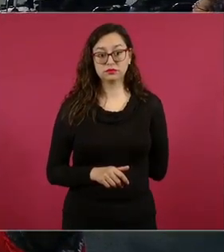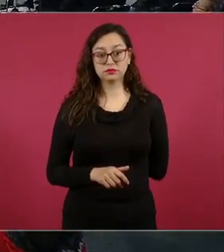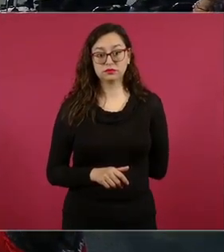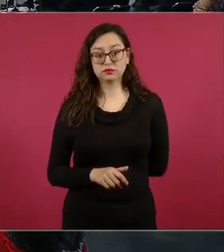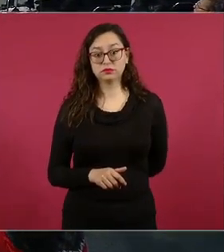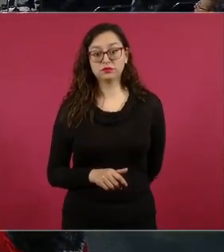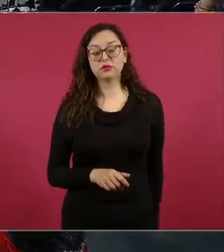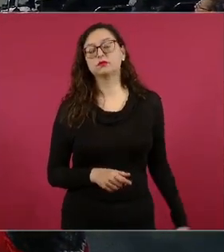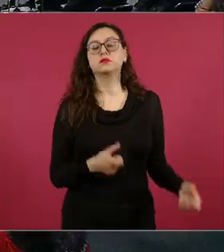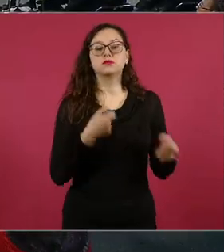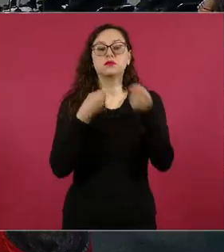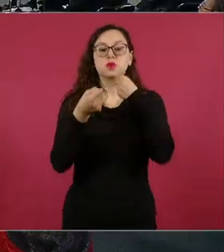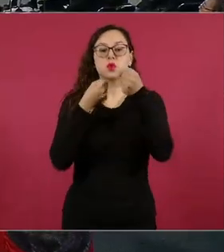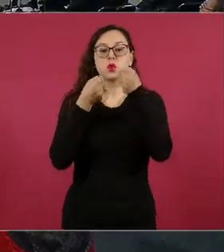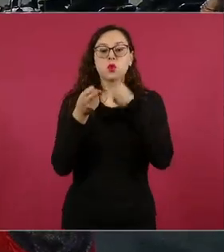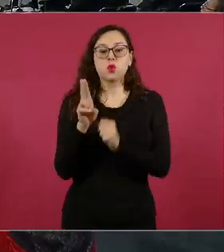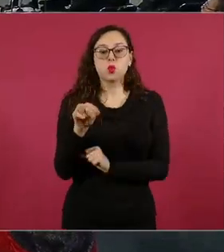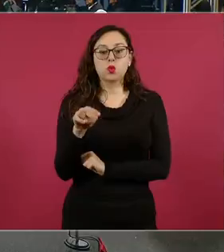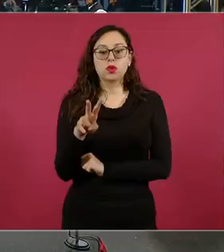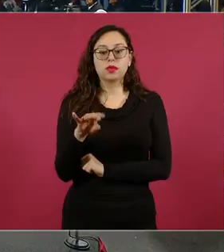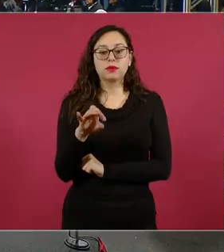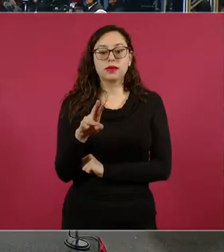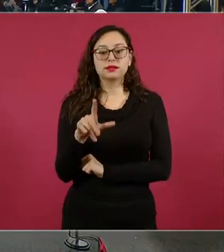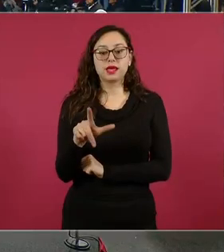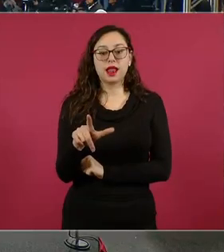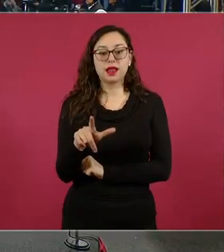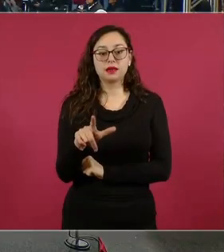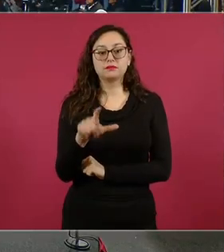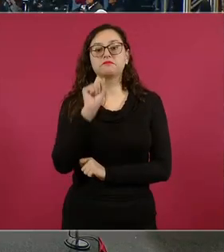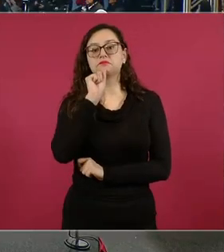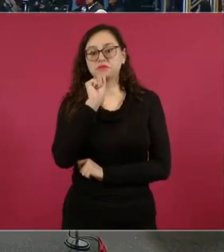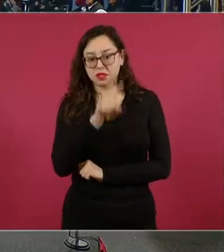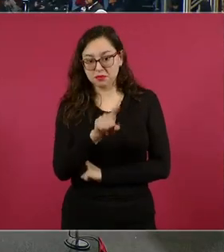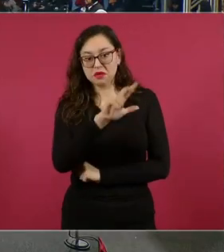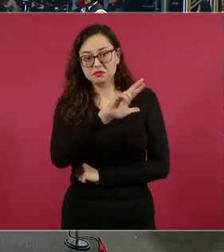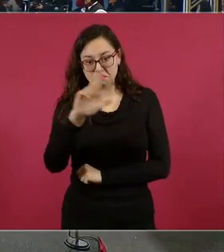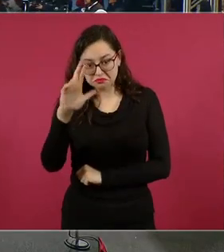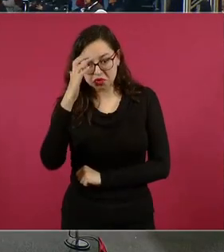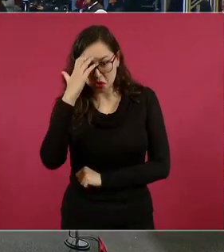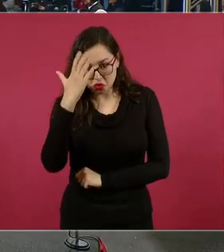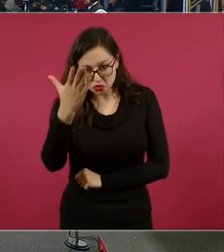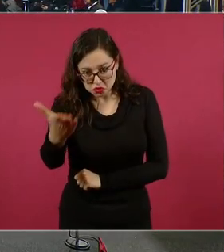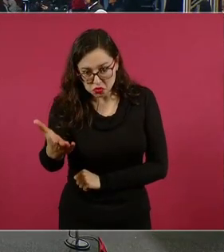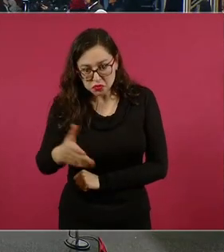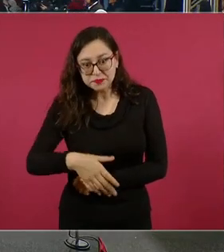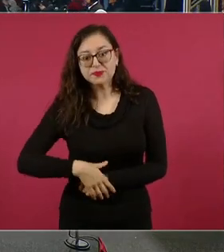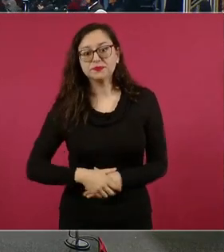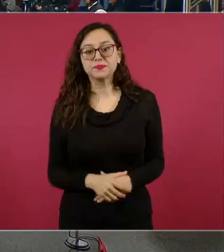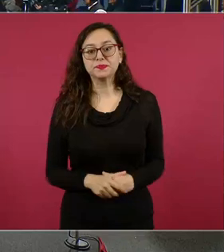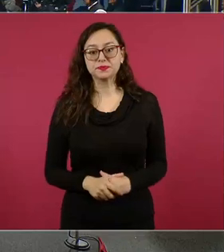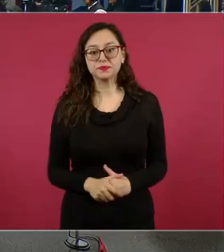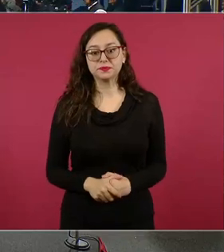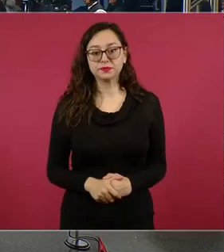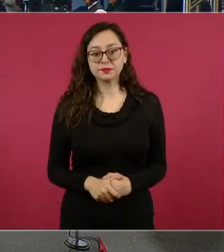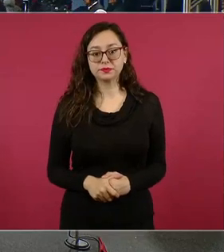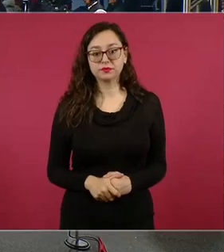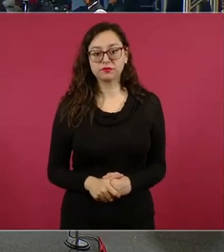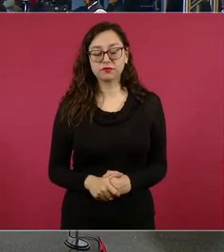Los periodistas del Universal, mi reconocimiento para ellos.